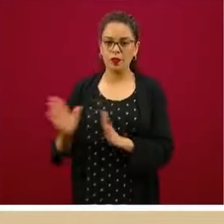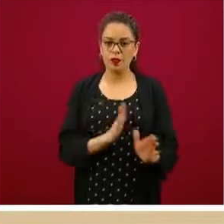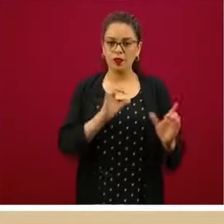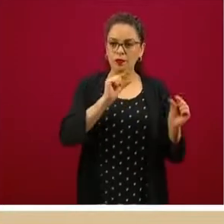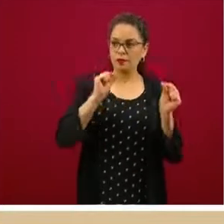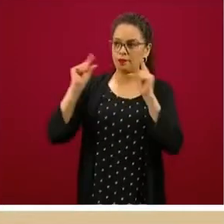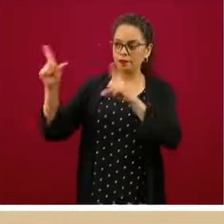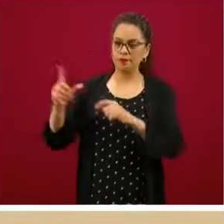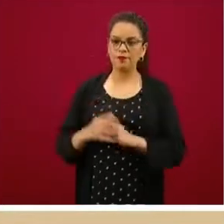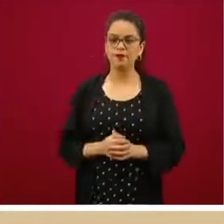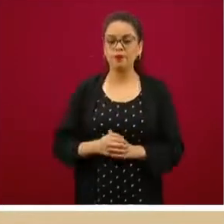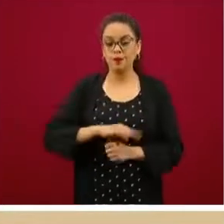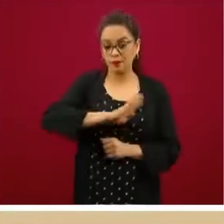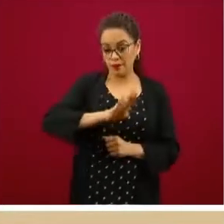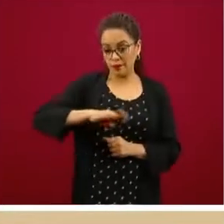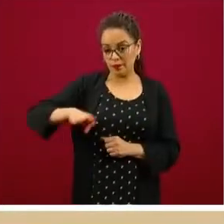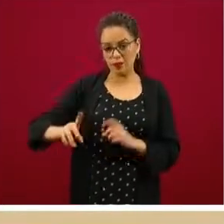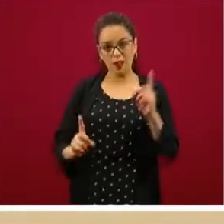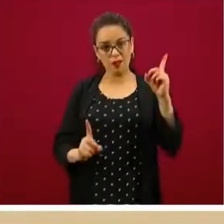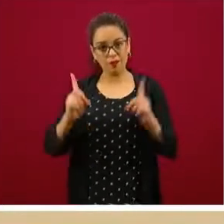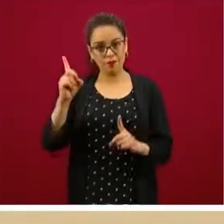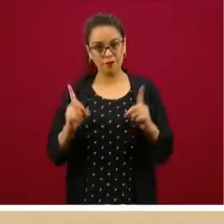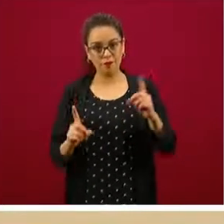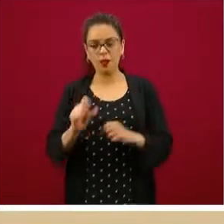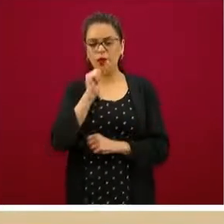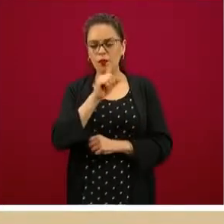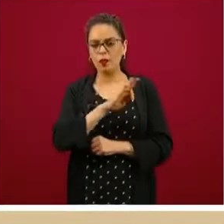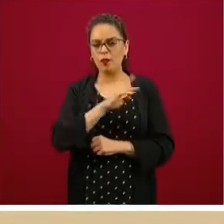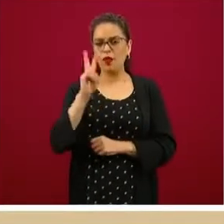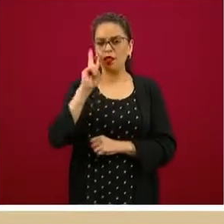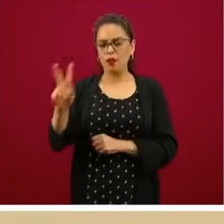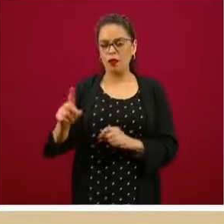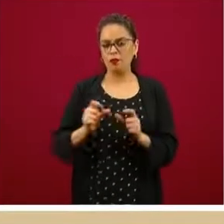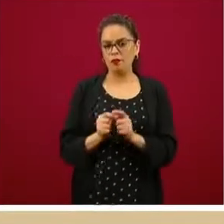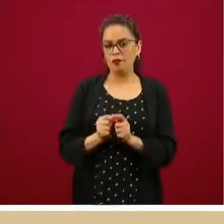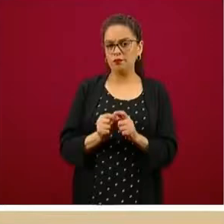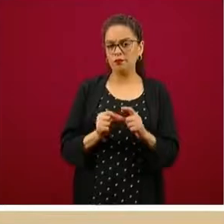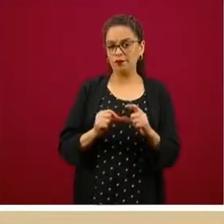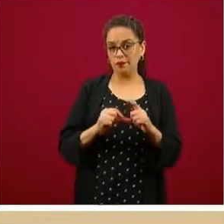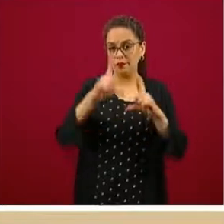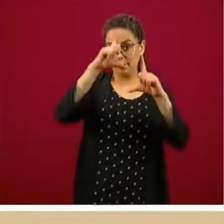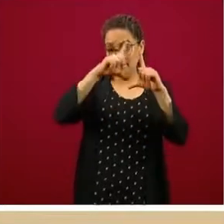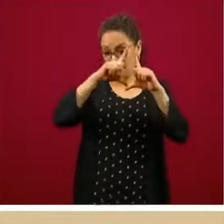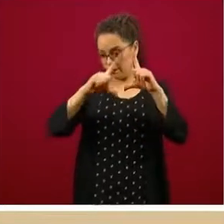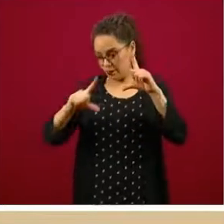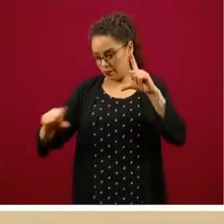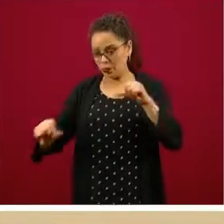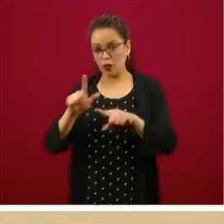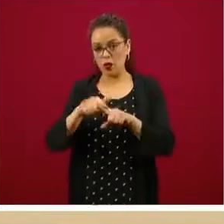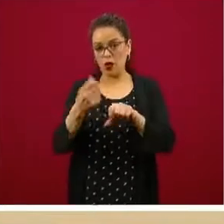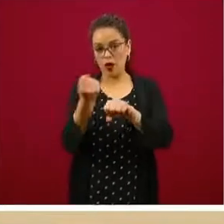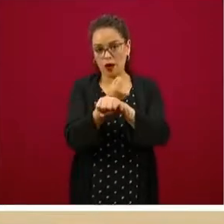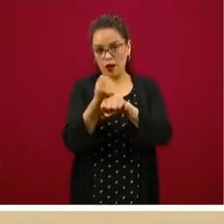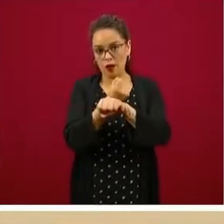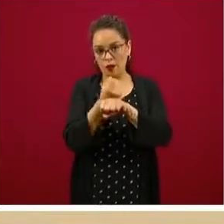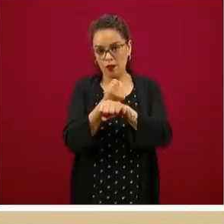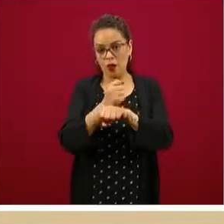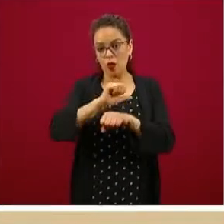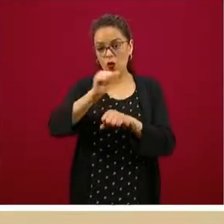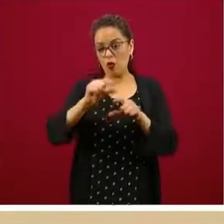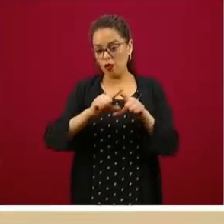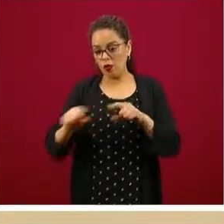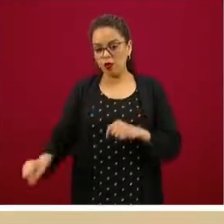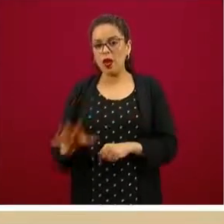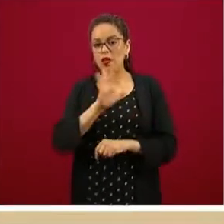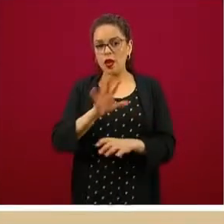Defunciones sospechosas, también lo mismo, la columna está de coloración amarilla, el resto son los confirmados y